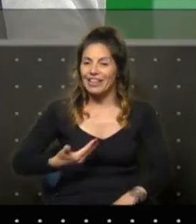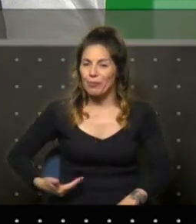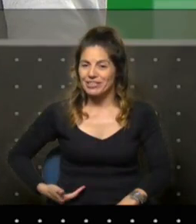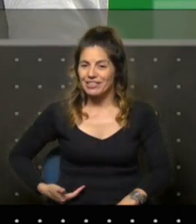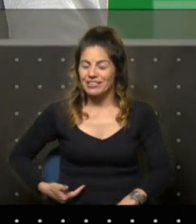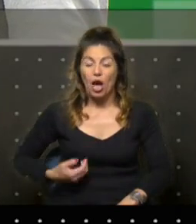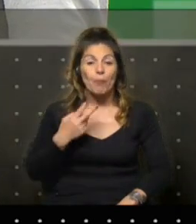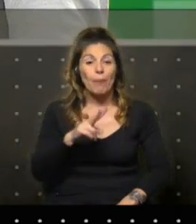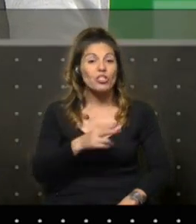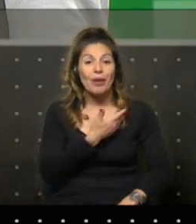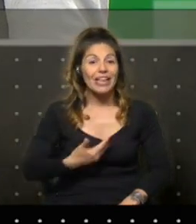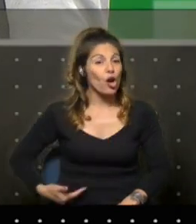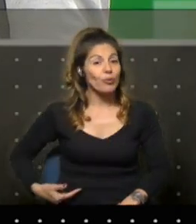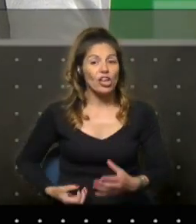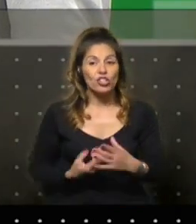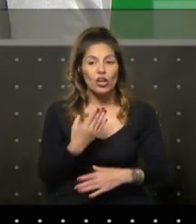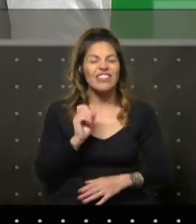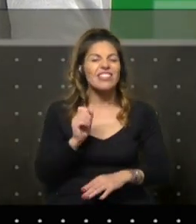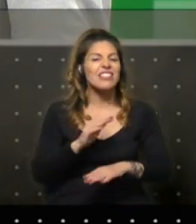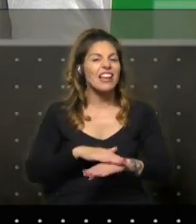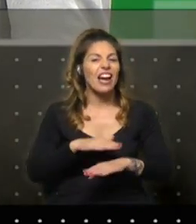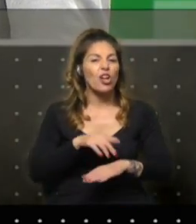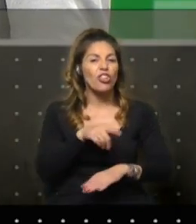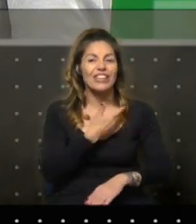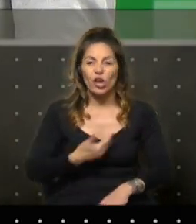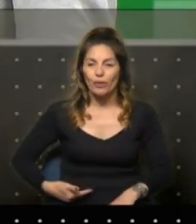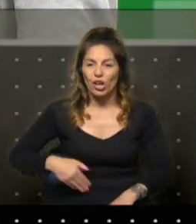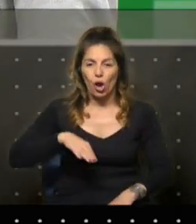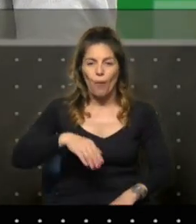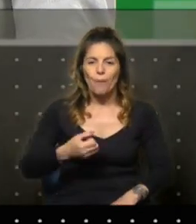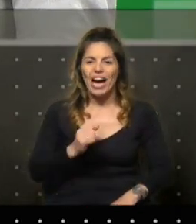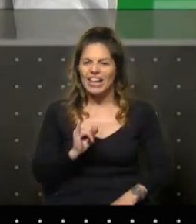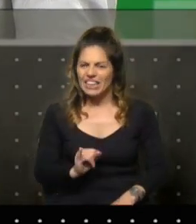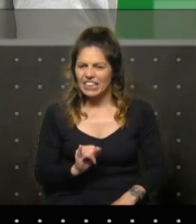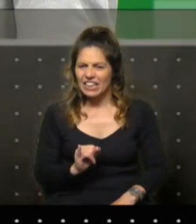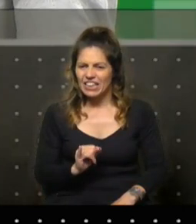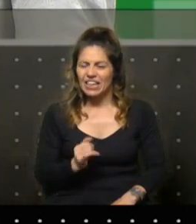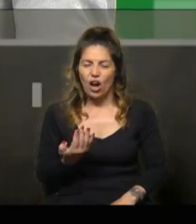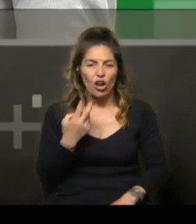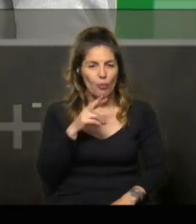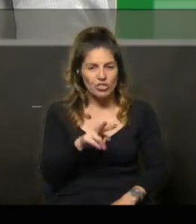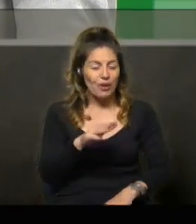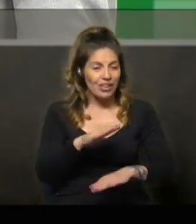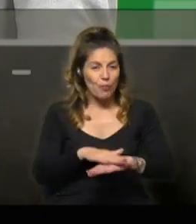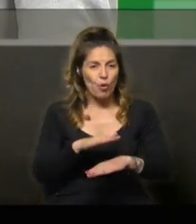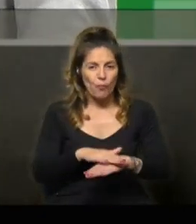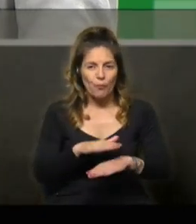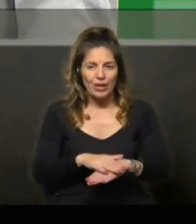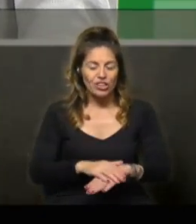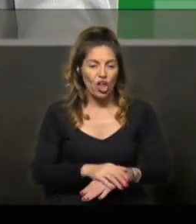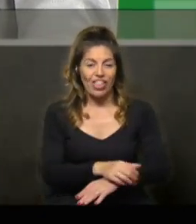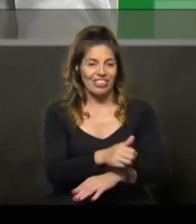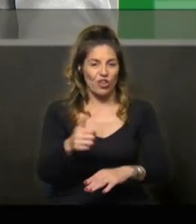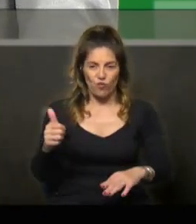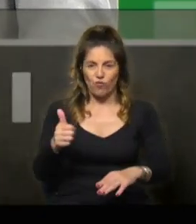ver qué gobierno se conforma quién se hace cargo de este gobierno macri ahora lo vamos a ver seguramente en el momento de El Triunfo